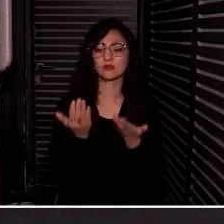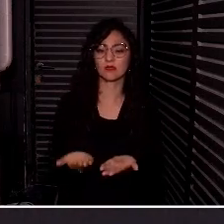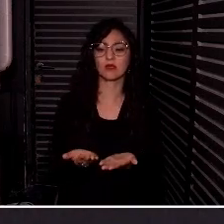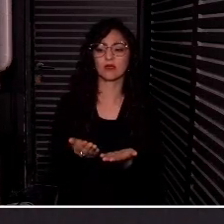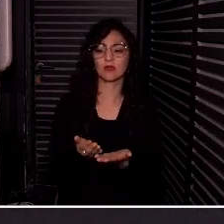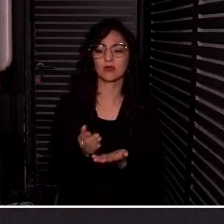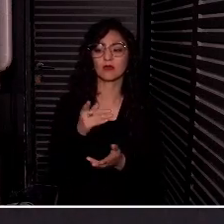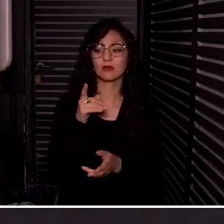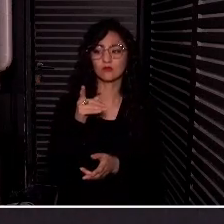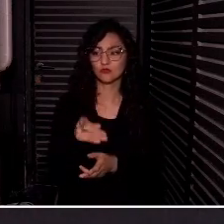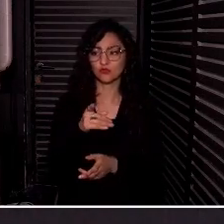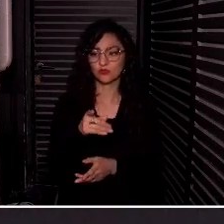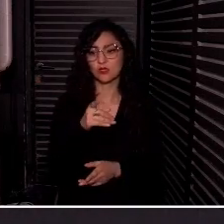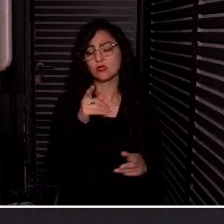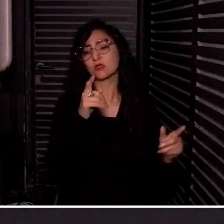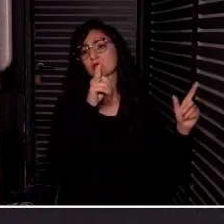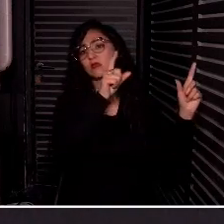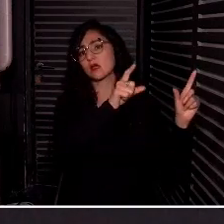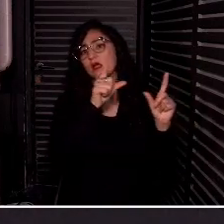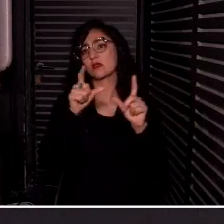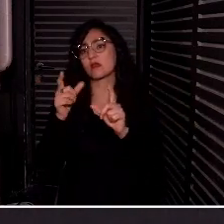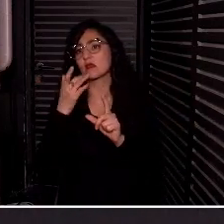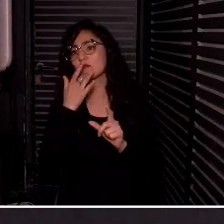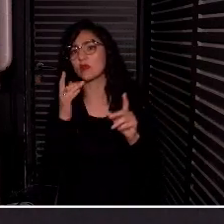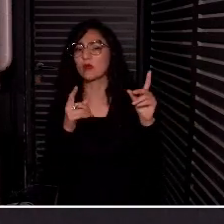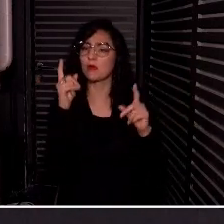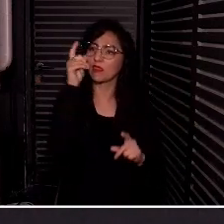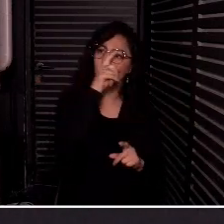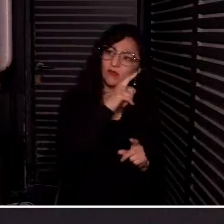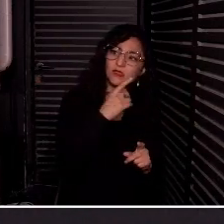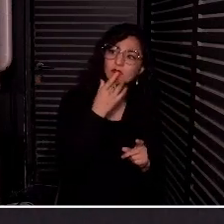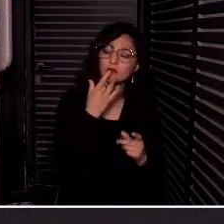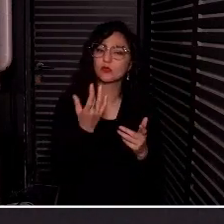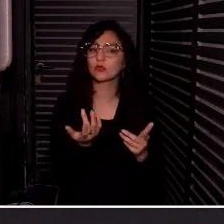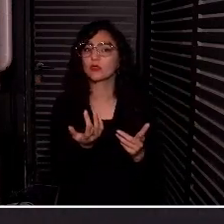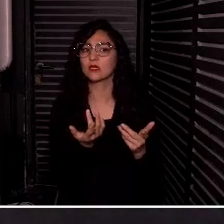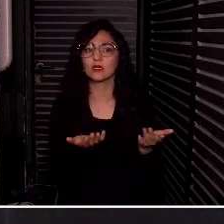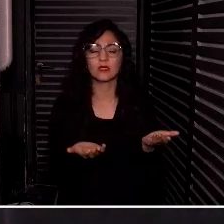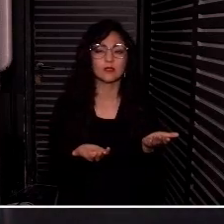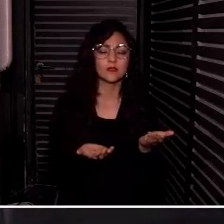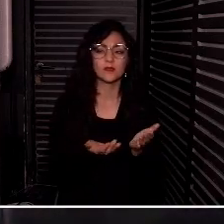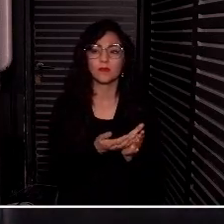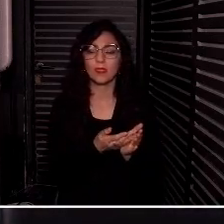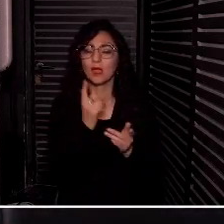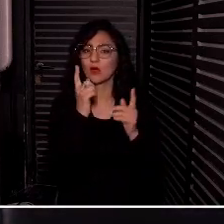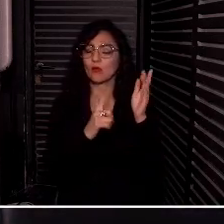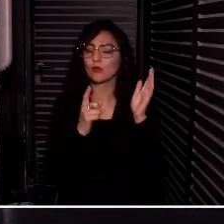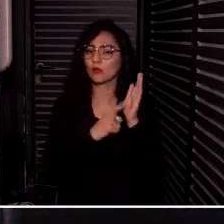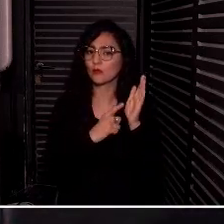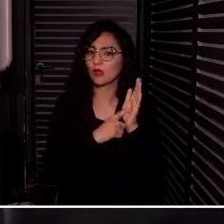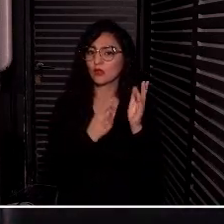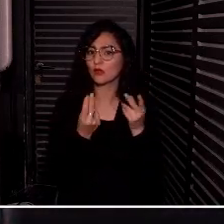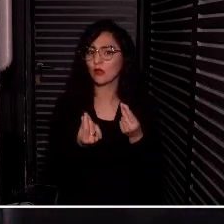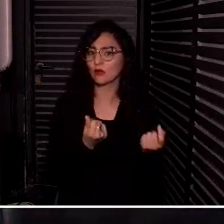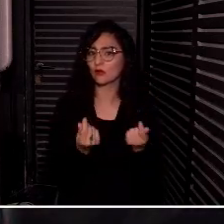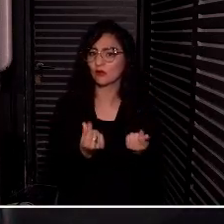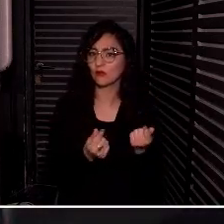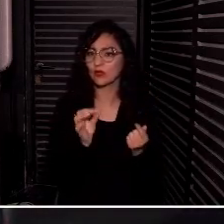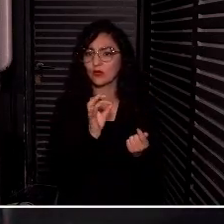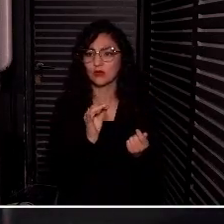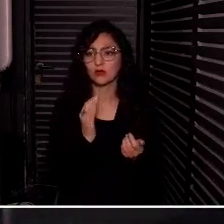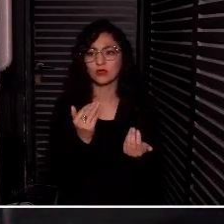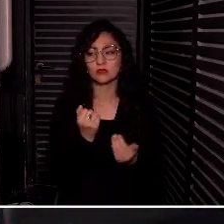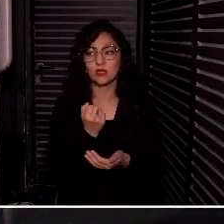frecuencia y los canales por Porque se pone más compleja porque ya empieza a tener un costo económico y ya no era el que ayudaba al